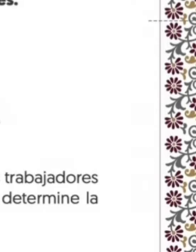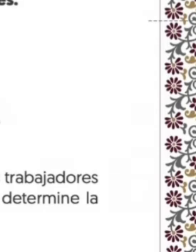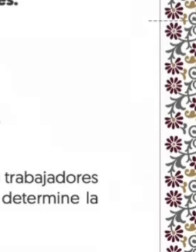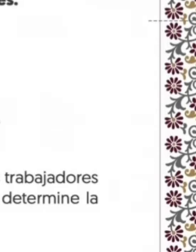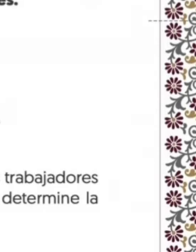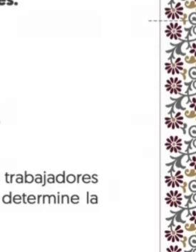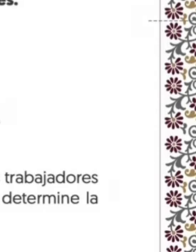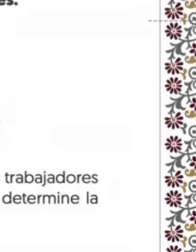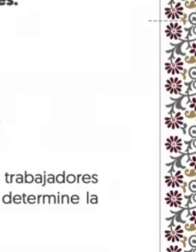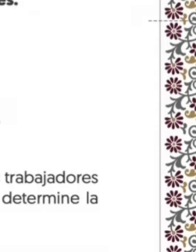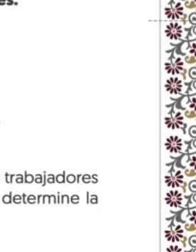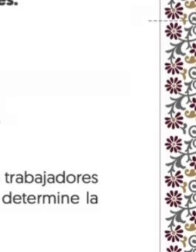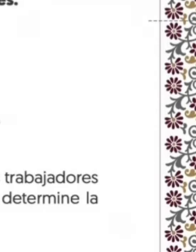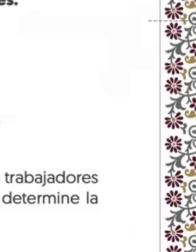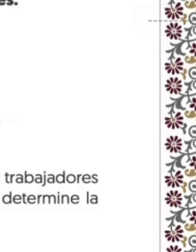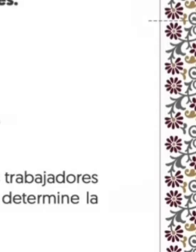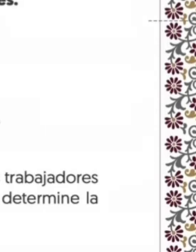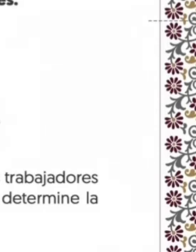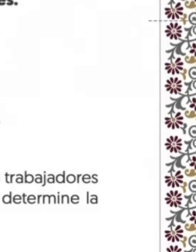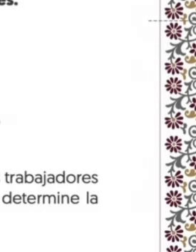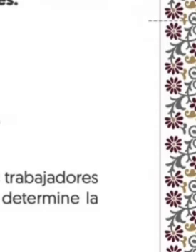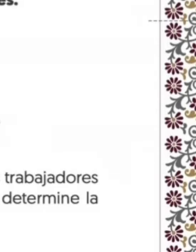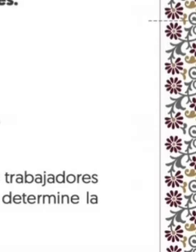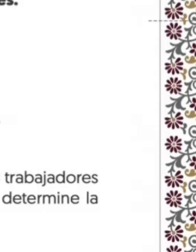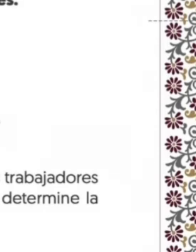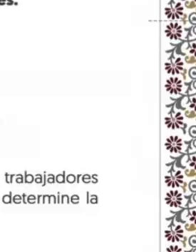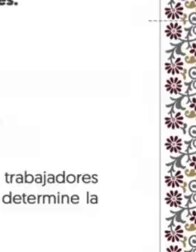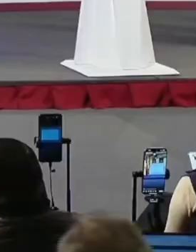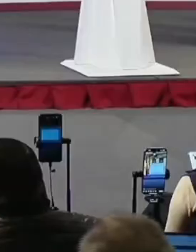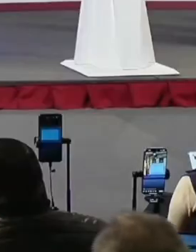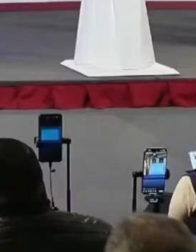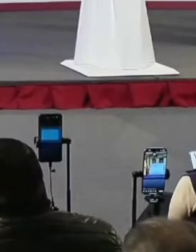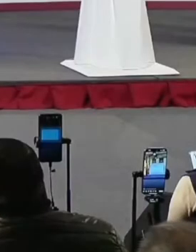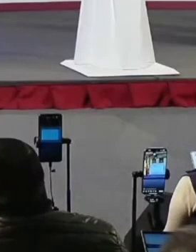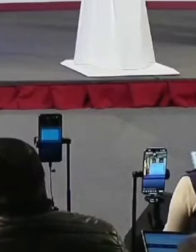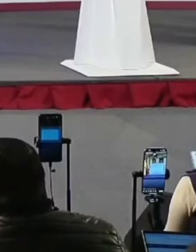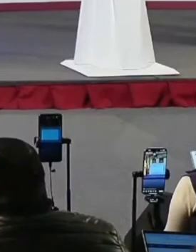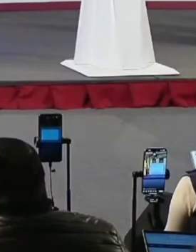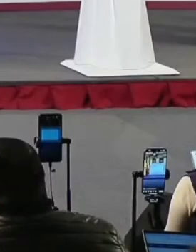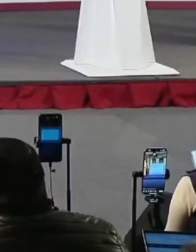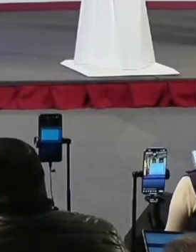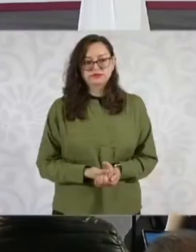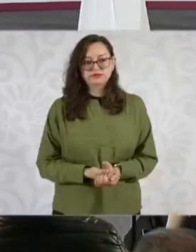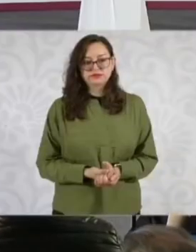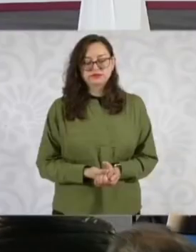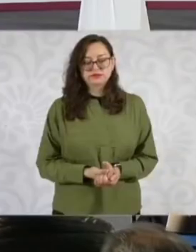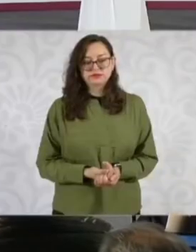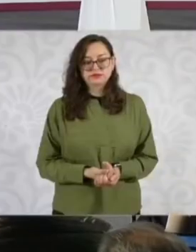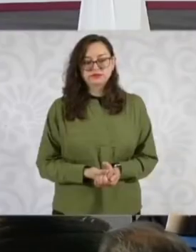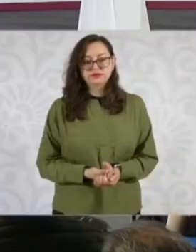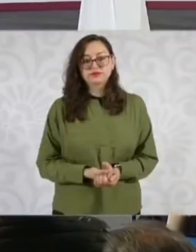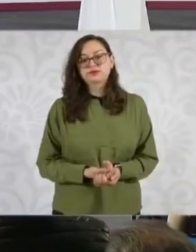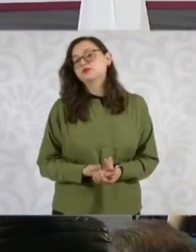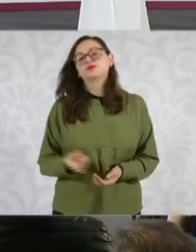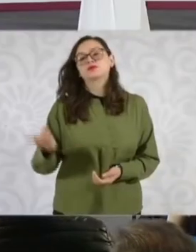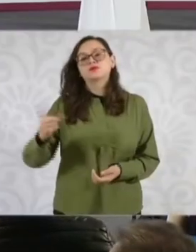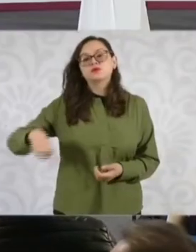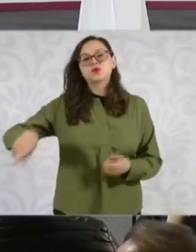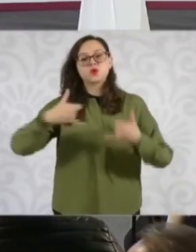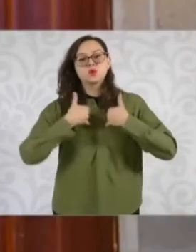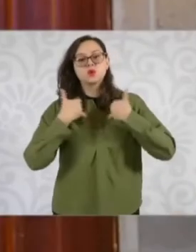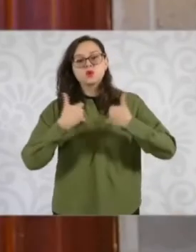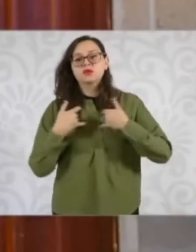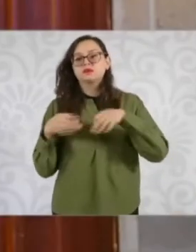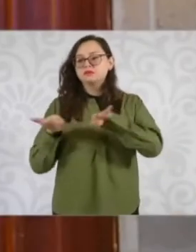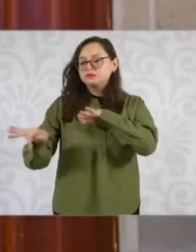más. Una renta asequible que no rebase el 30% de las y los jóvenes trabajadores y para los